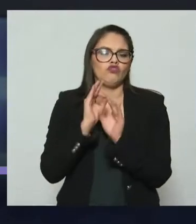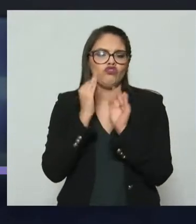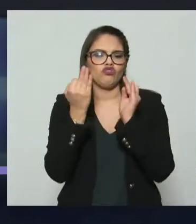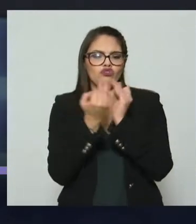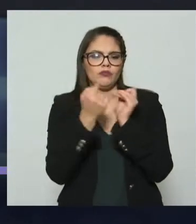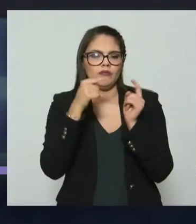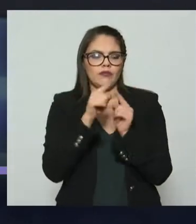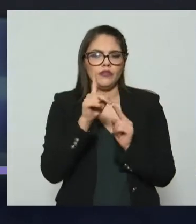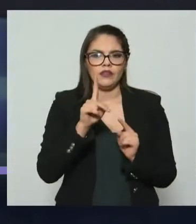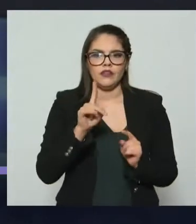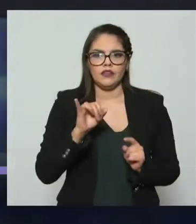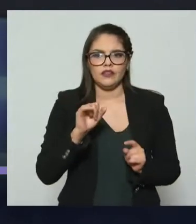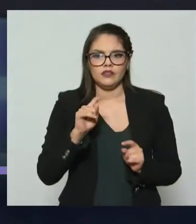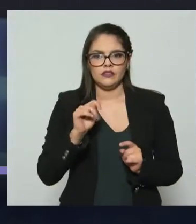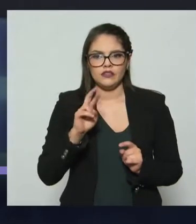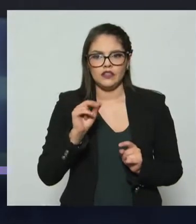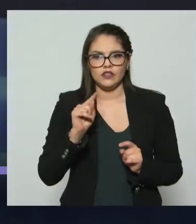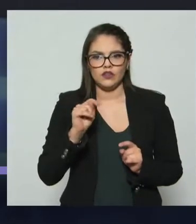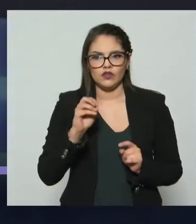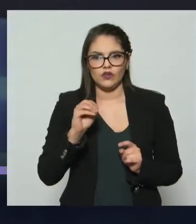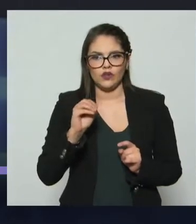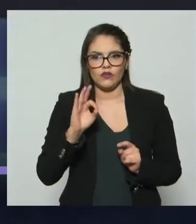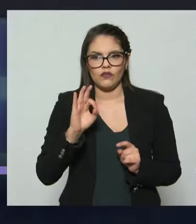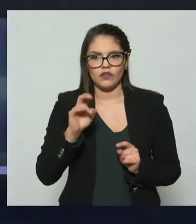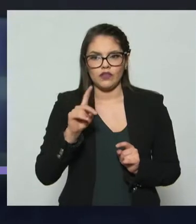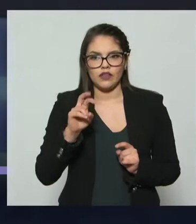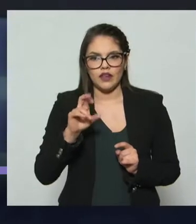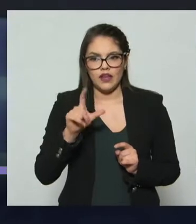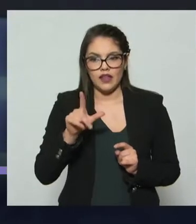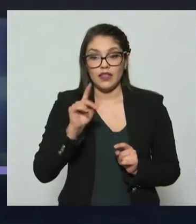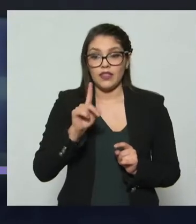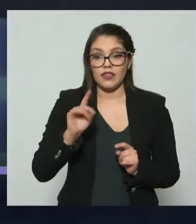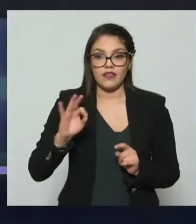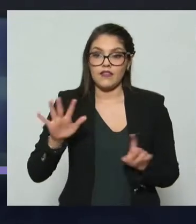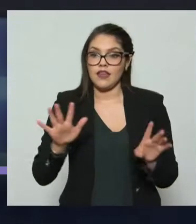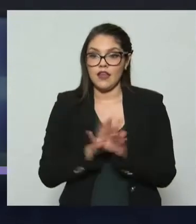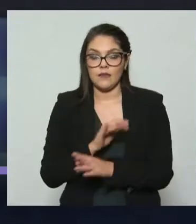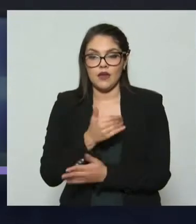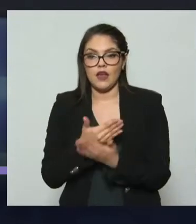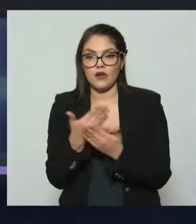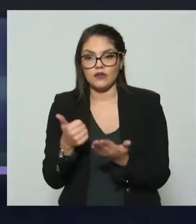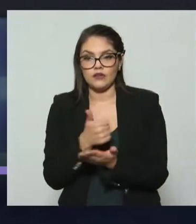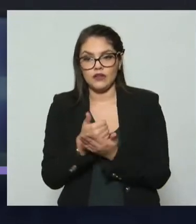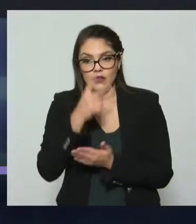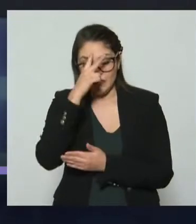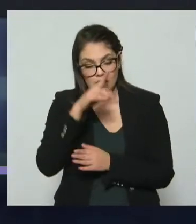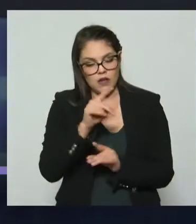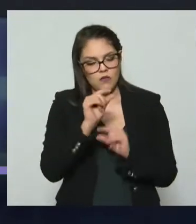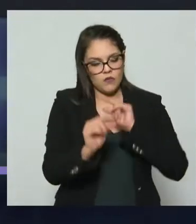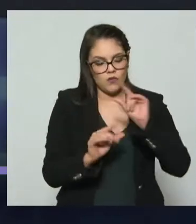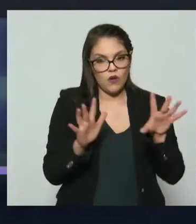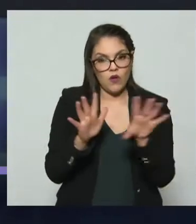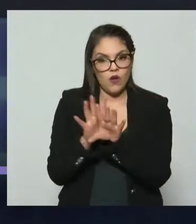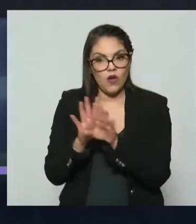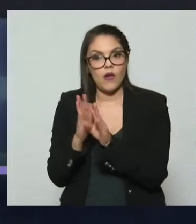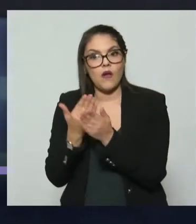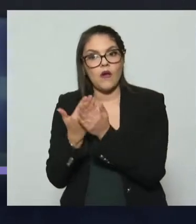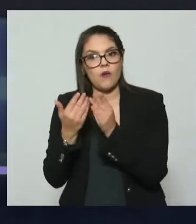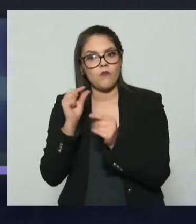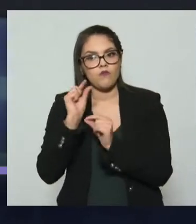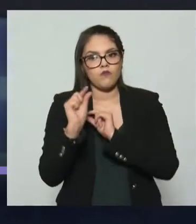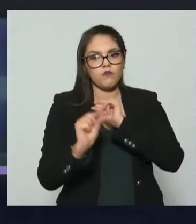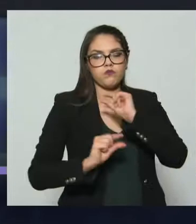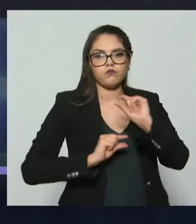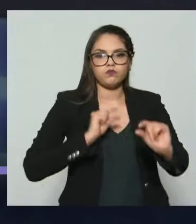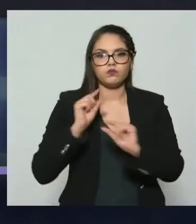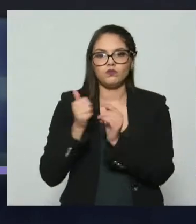Distrito Federal a Ciudad de México, pero hemos ido mucho más a fondo. Hemos modificado esas leyes de tal suerte que se vuelva una ciudad